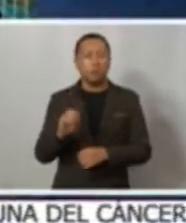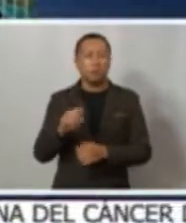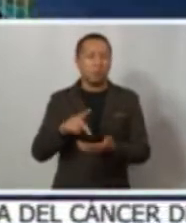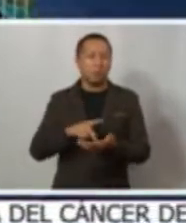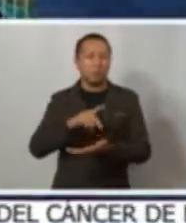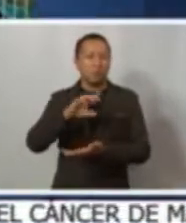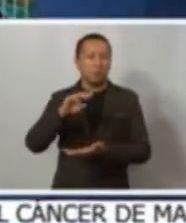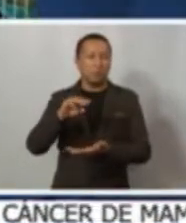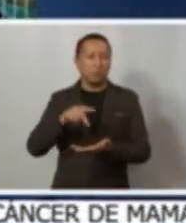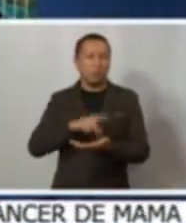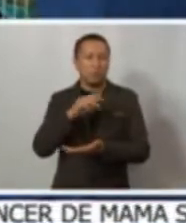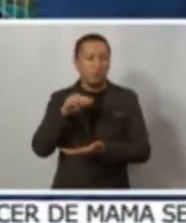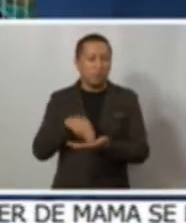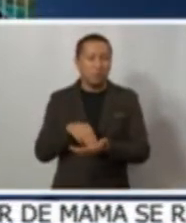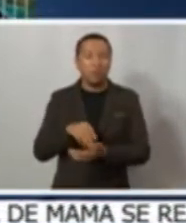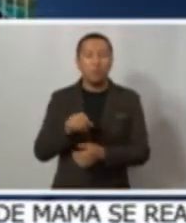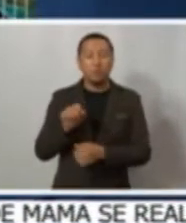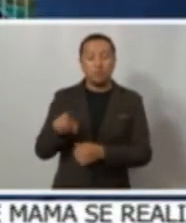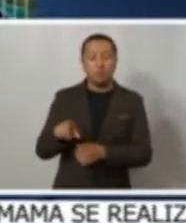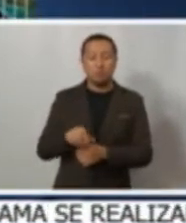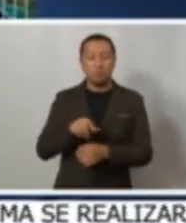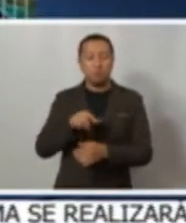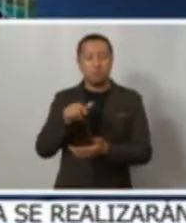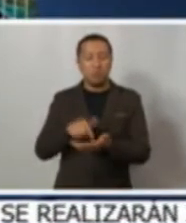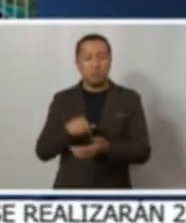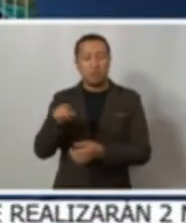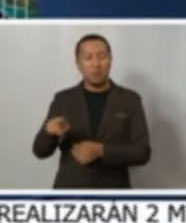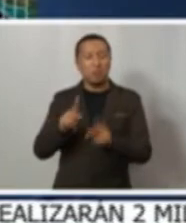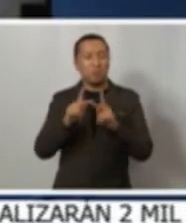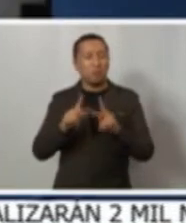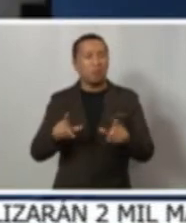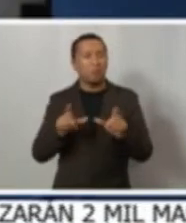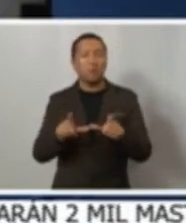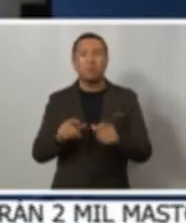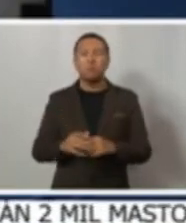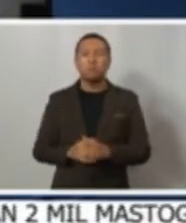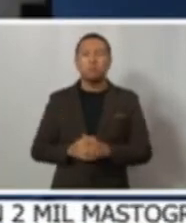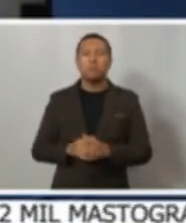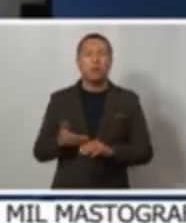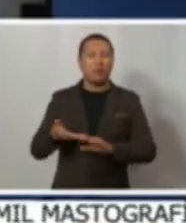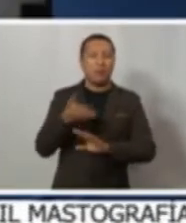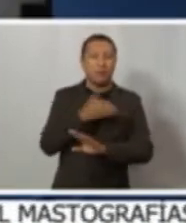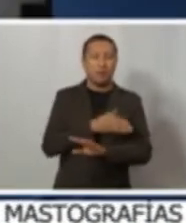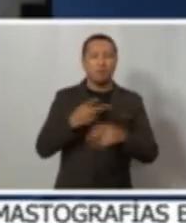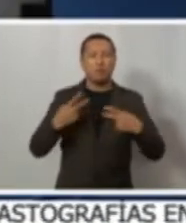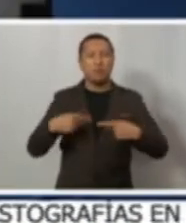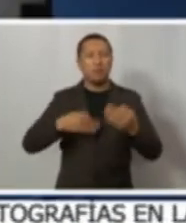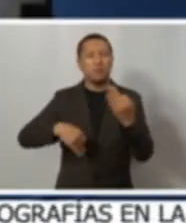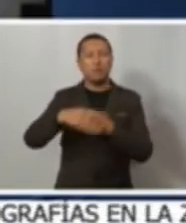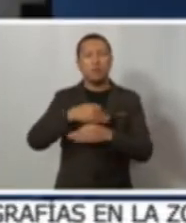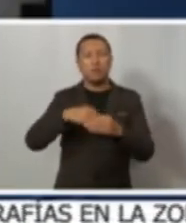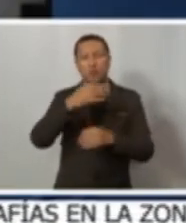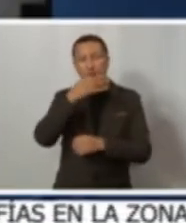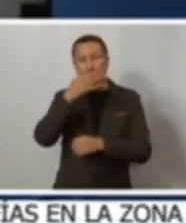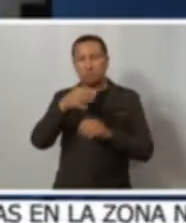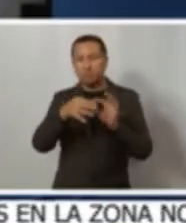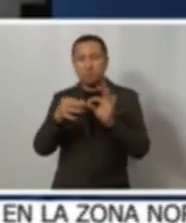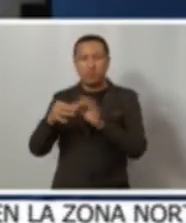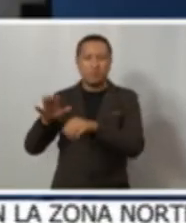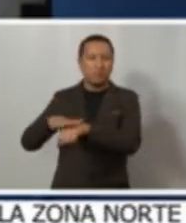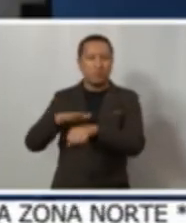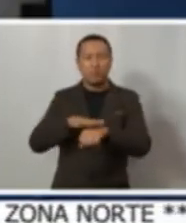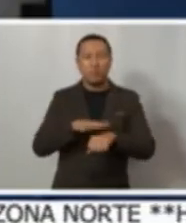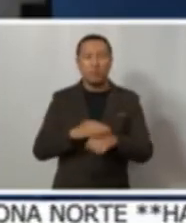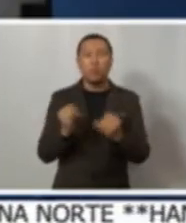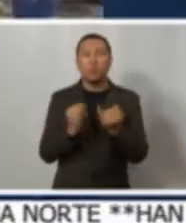registrados en hoteles del centro y zona costera. Aseguró que todos ellos fueron asesorados sobre las medidas que se han tenido que tomar antes,